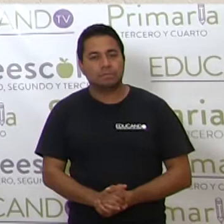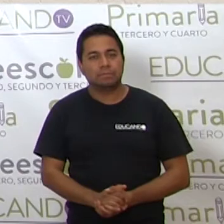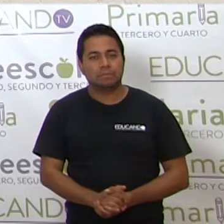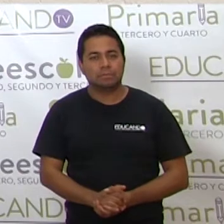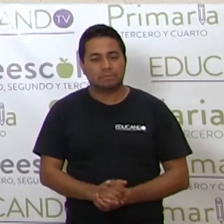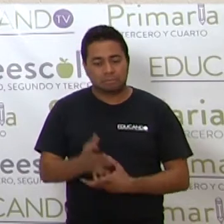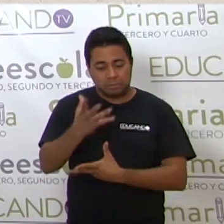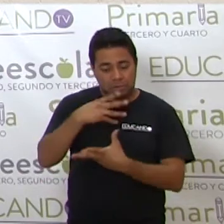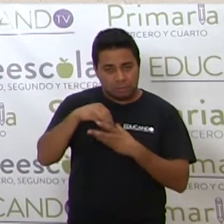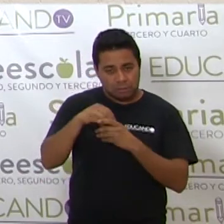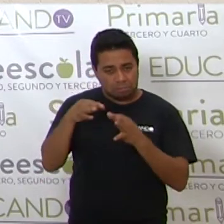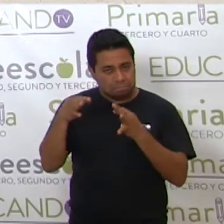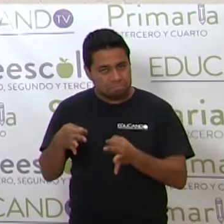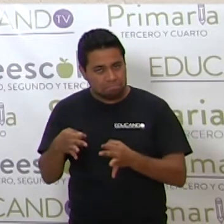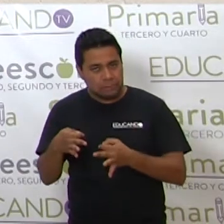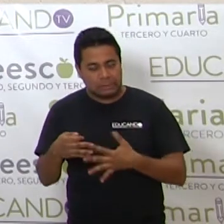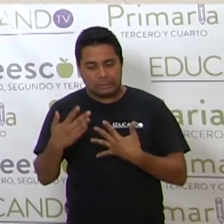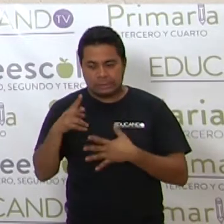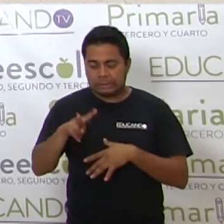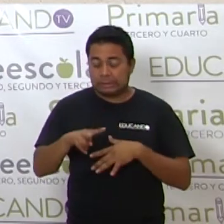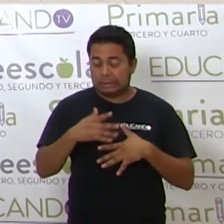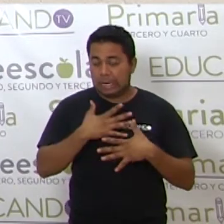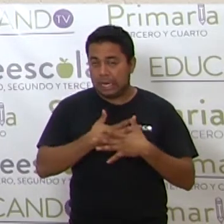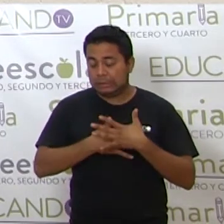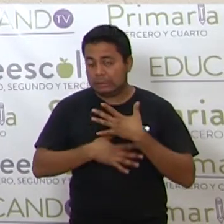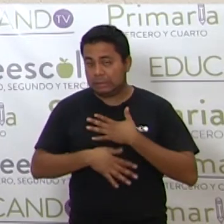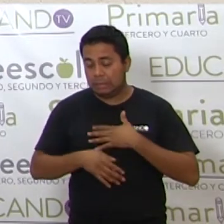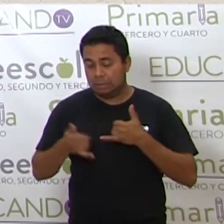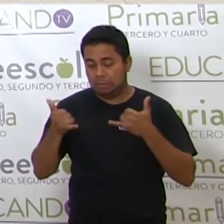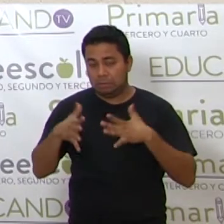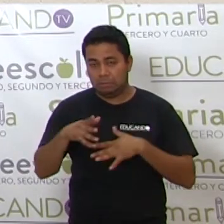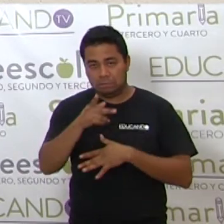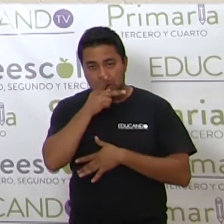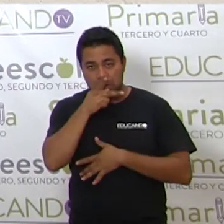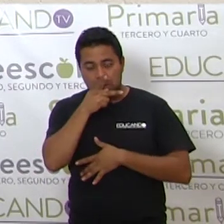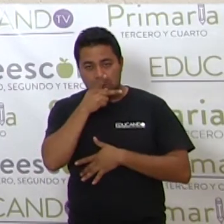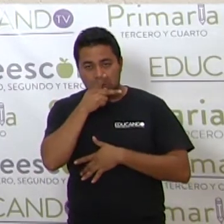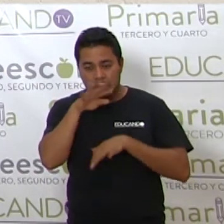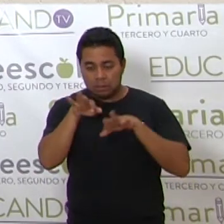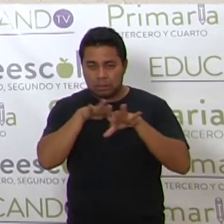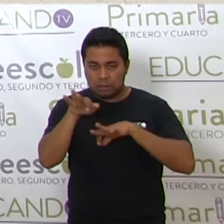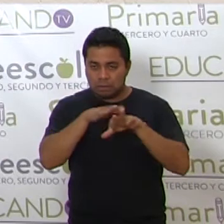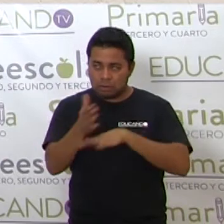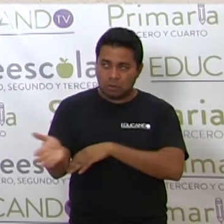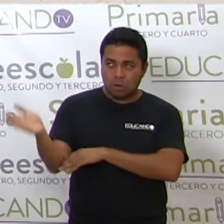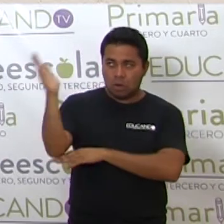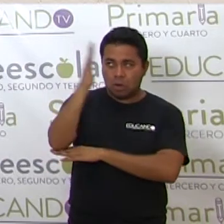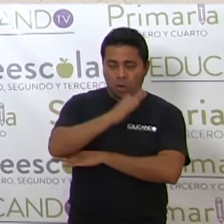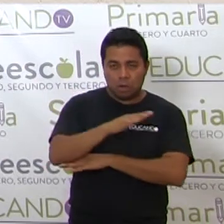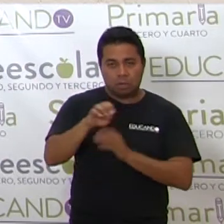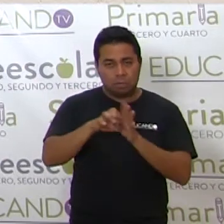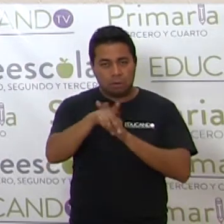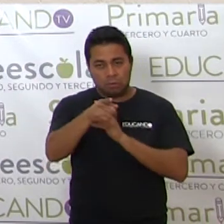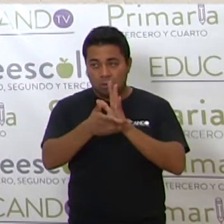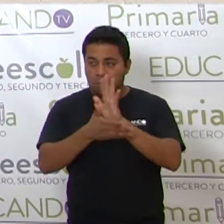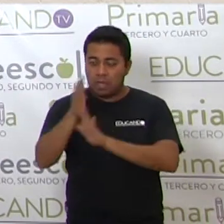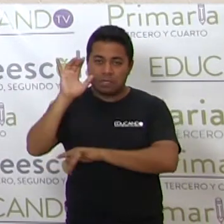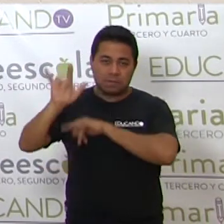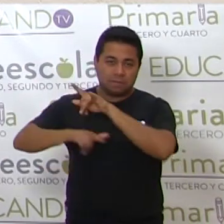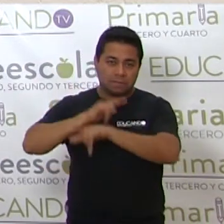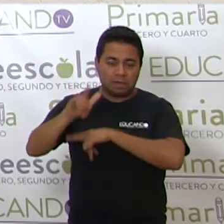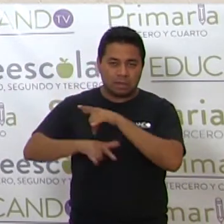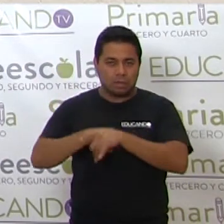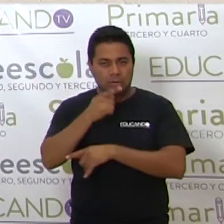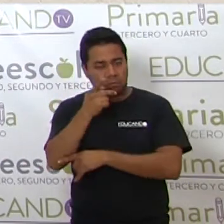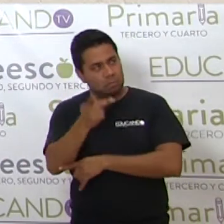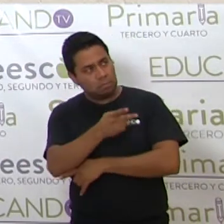todo perfecto es cansadísimo y papá trabaja todo el día así es que yo te invito a que cuando vayas a la feria le